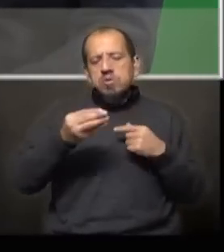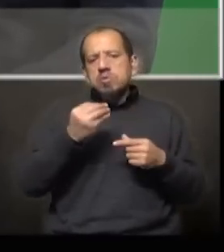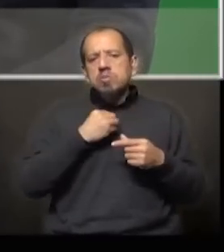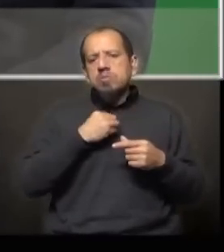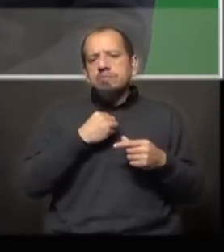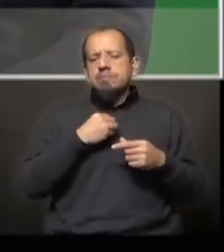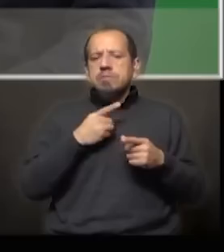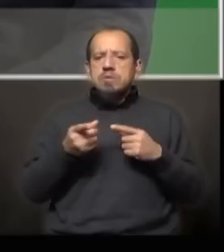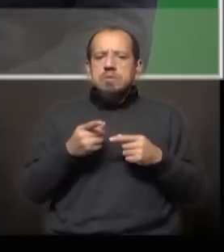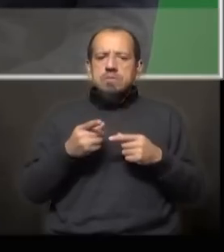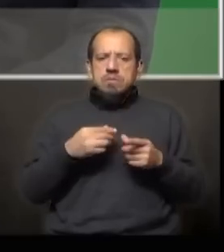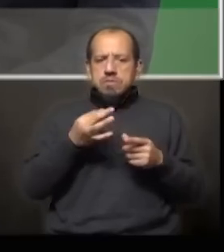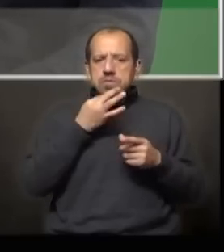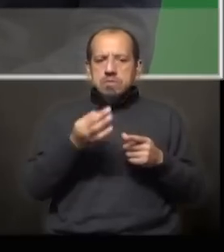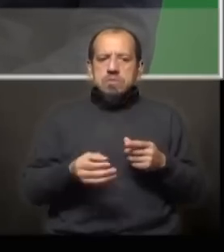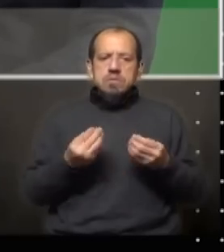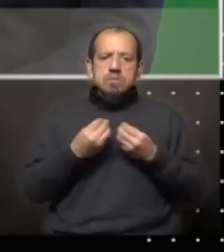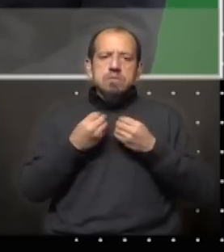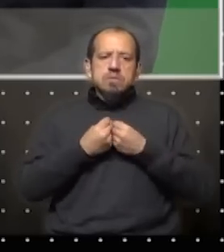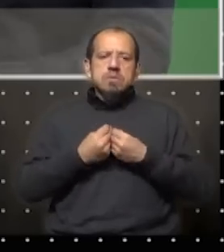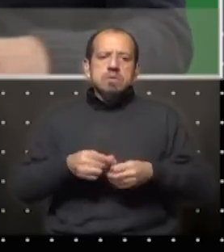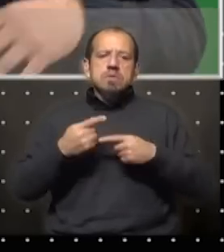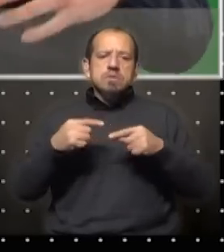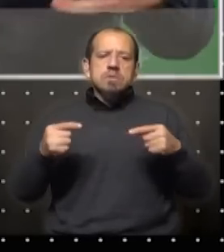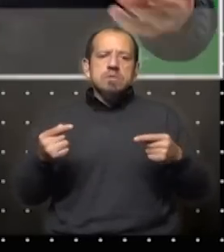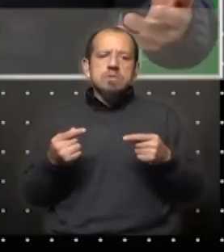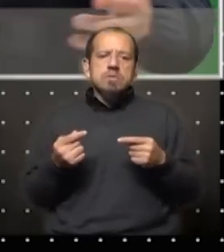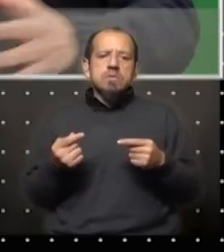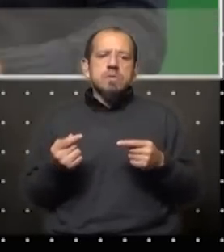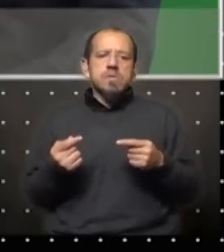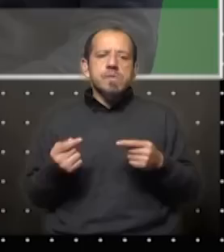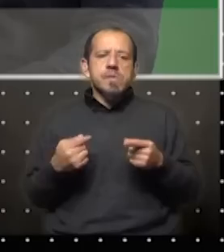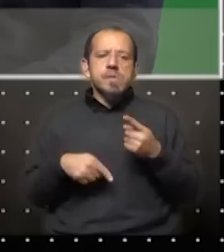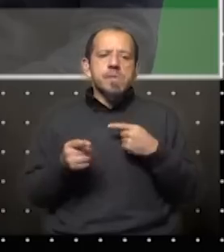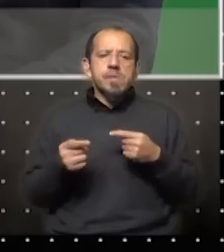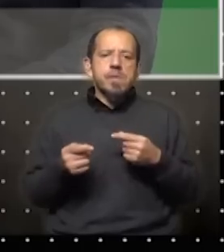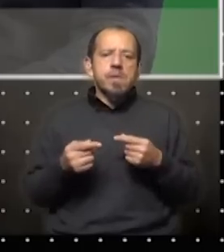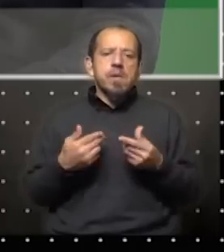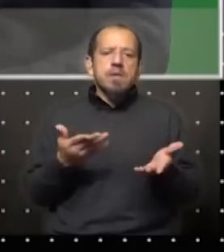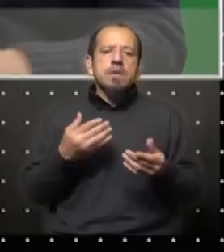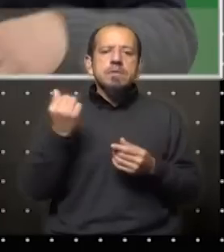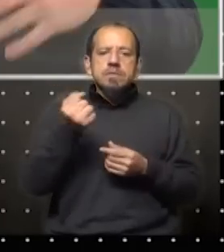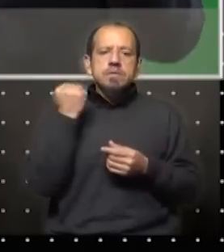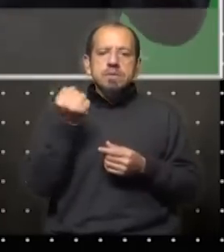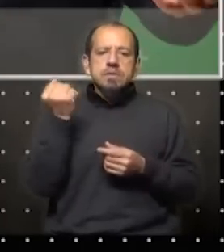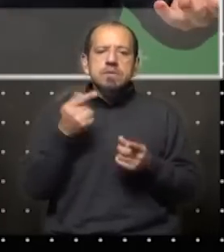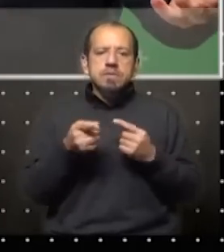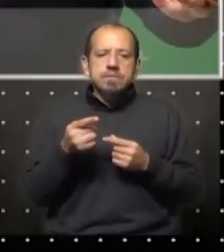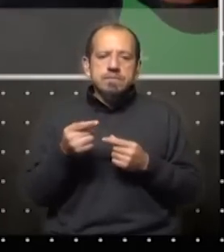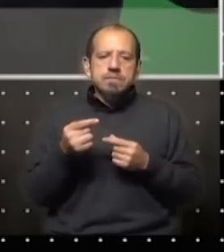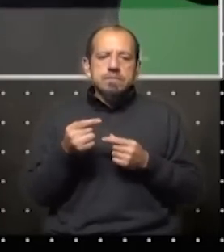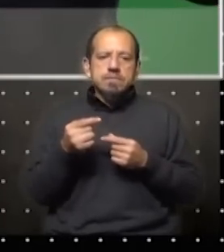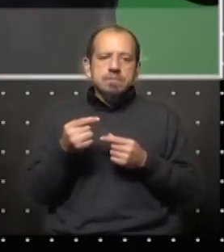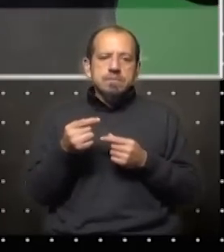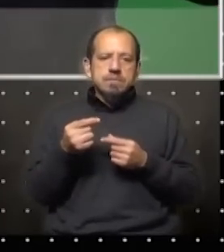un exceso de anuncios También en esta materia porque en realidad ha cambiado su su prédica de manera muy importante primero se dijo él cuando